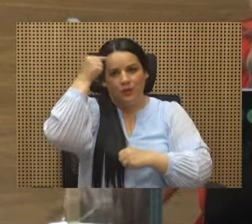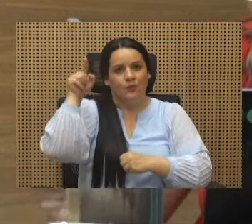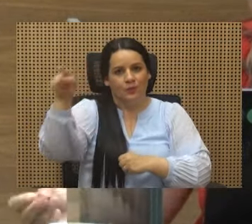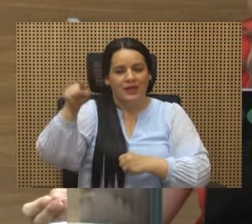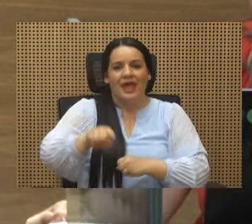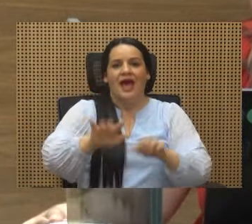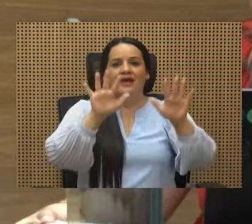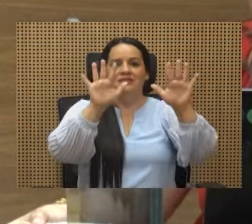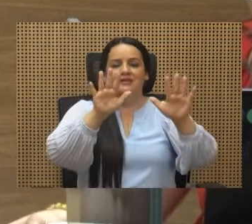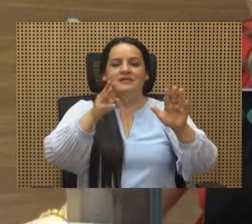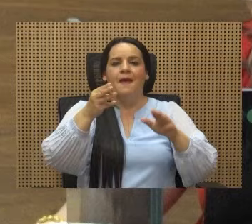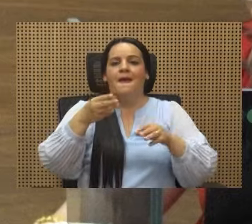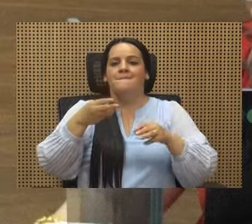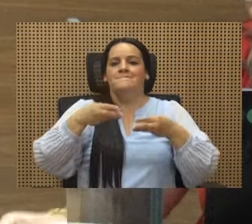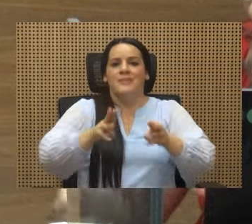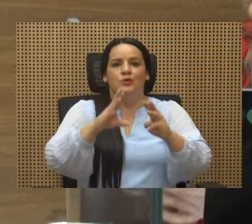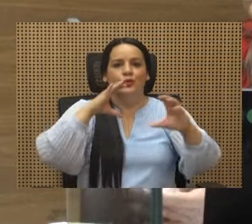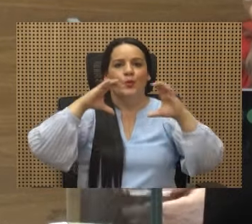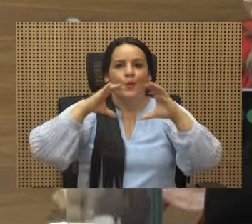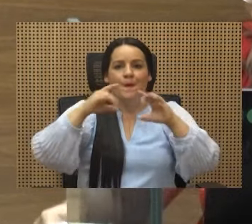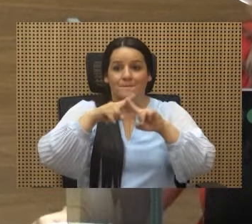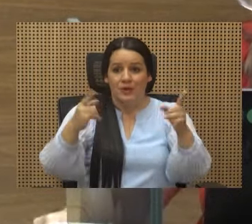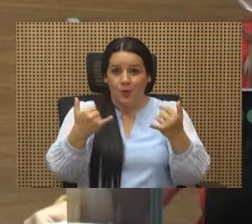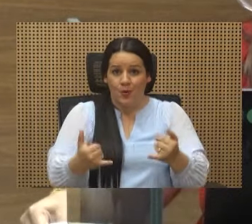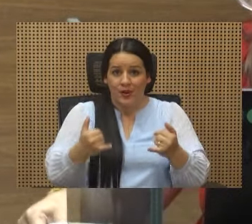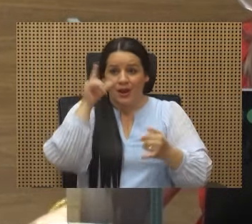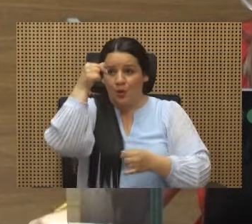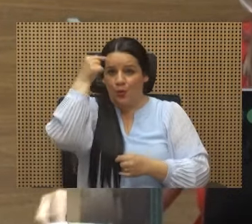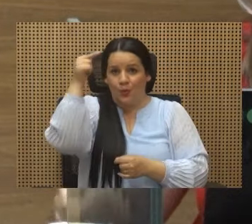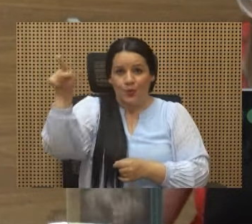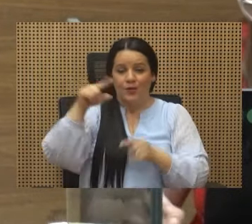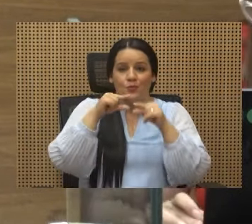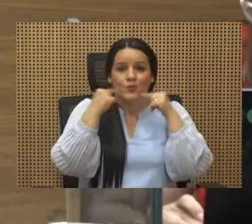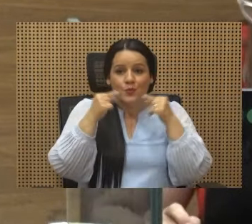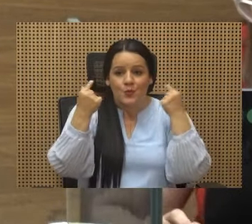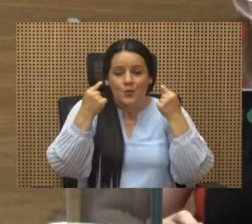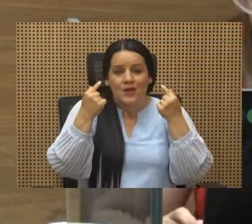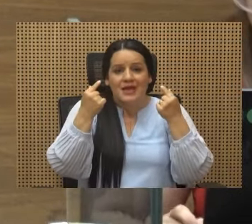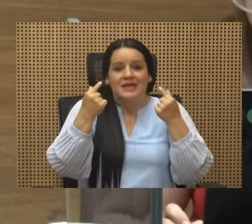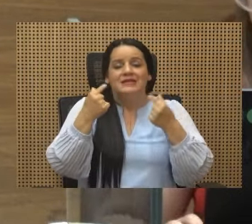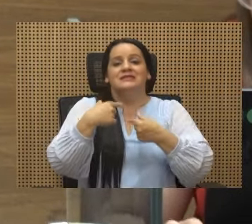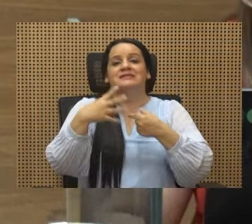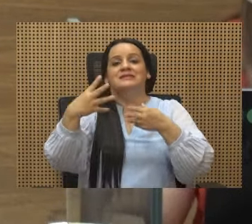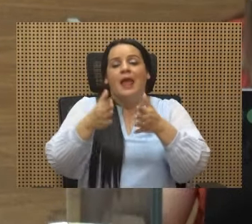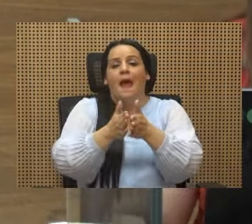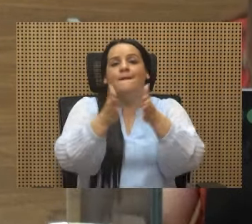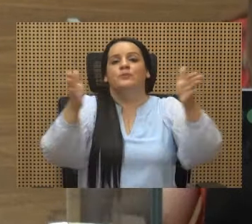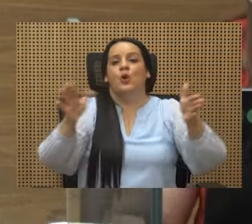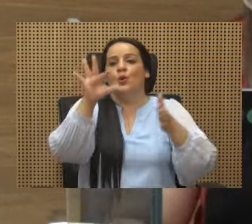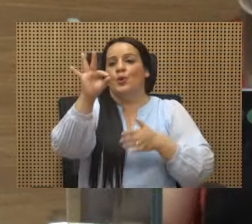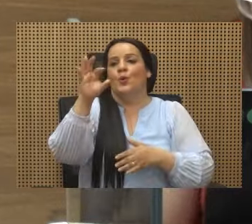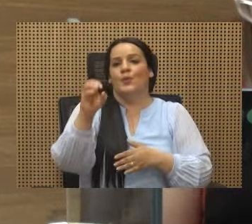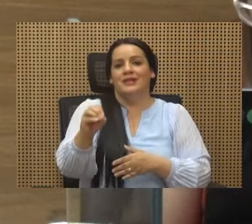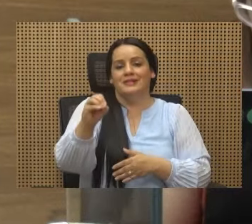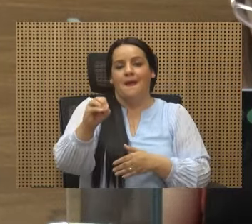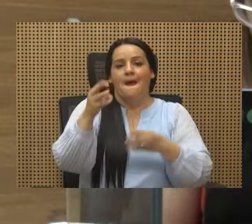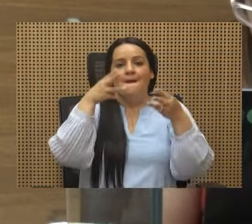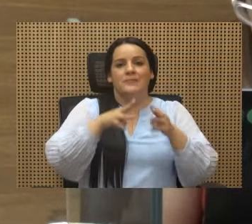comunicación pero ahora en administración Chávez Robles se amplió a 90 medios entre